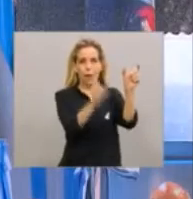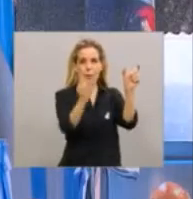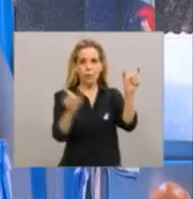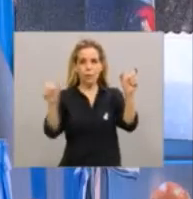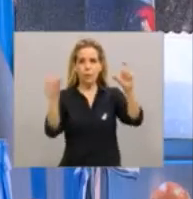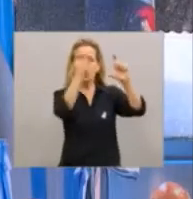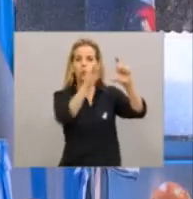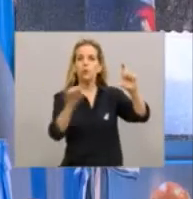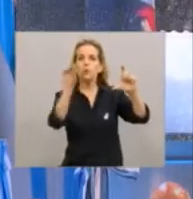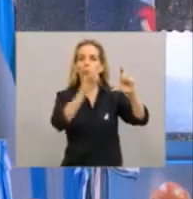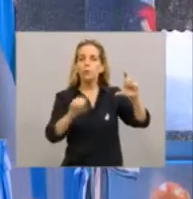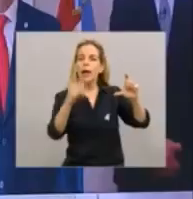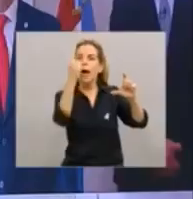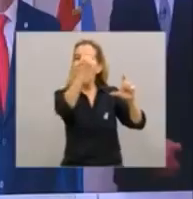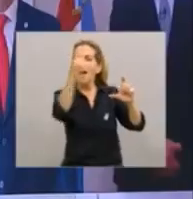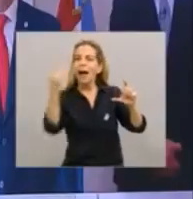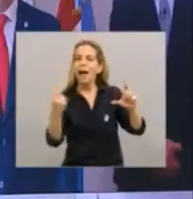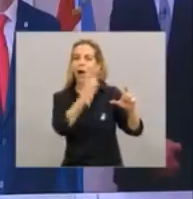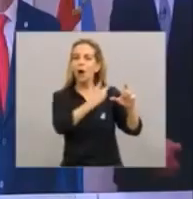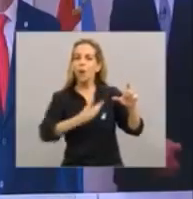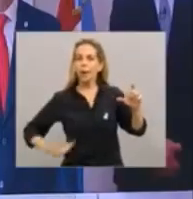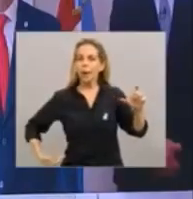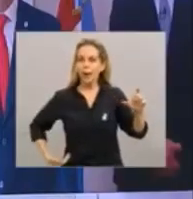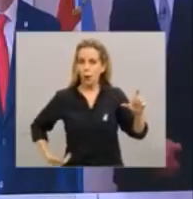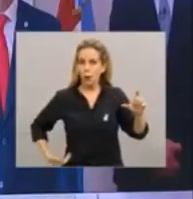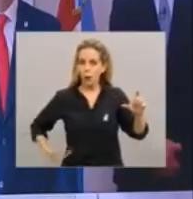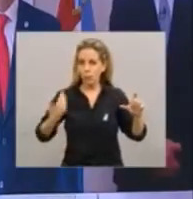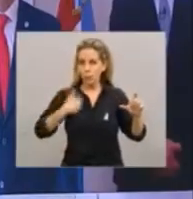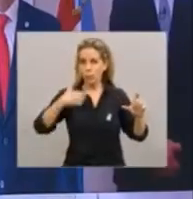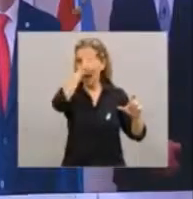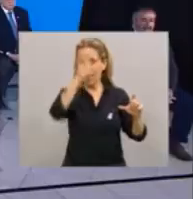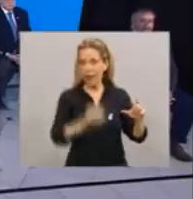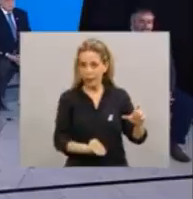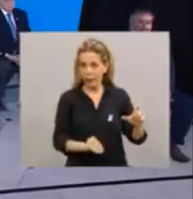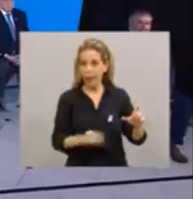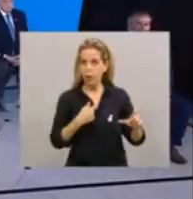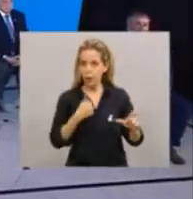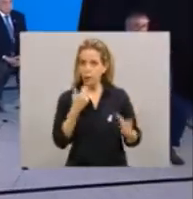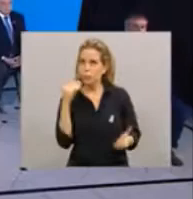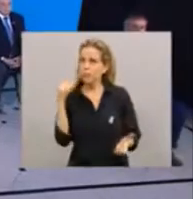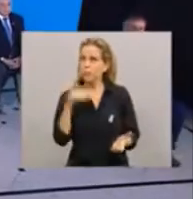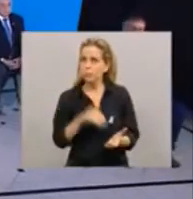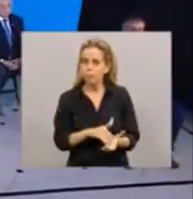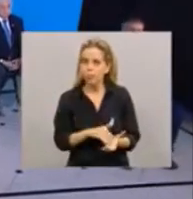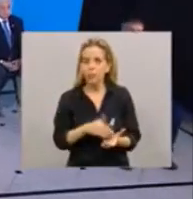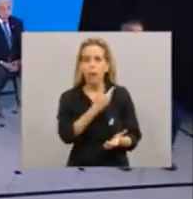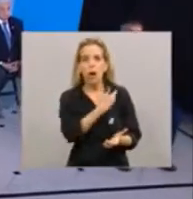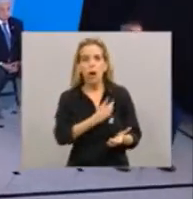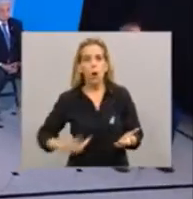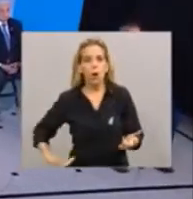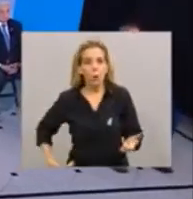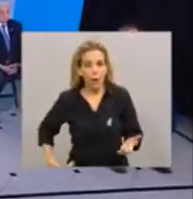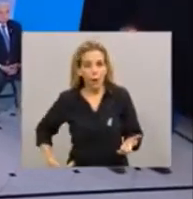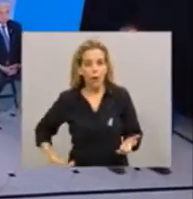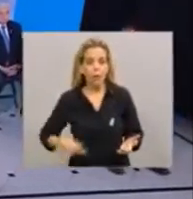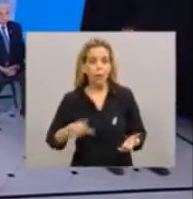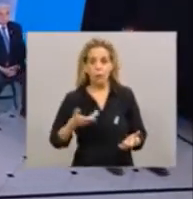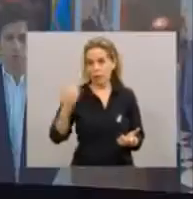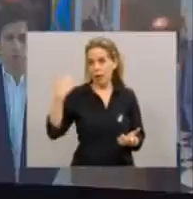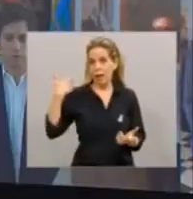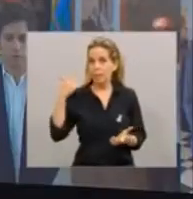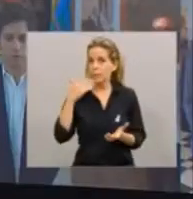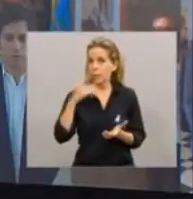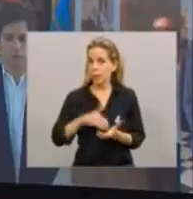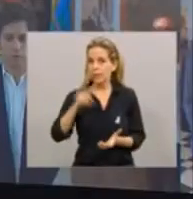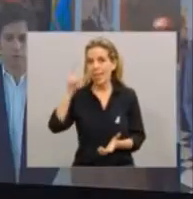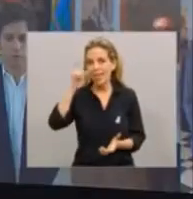nuestra patria y yo prometí que el gobierno del 10 de diciembre